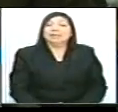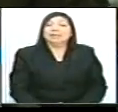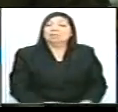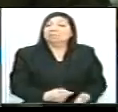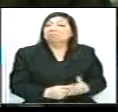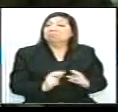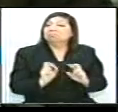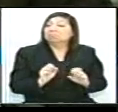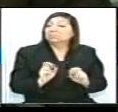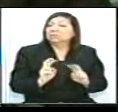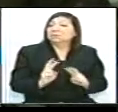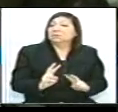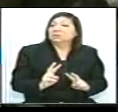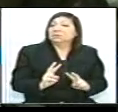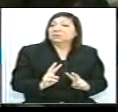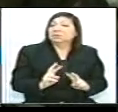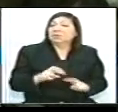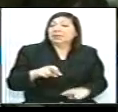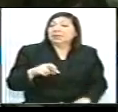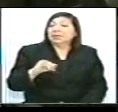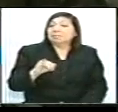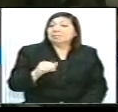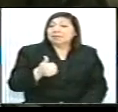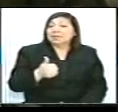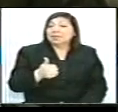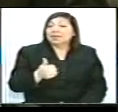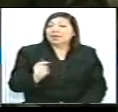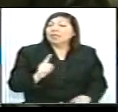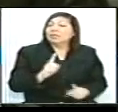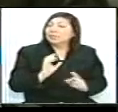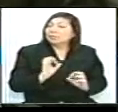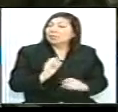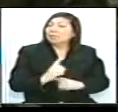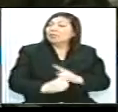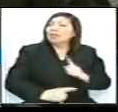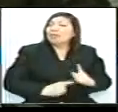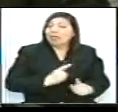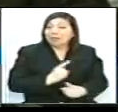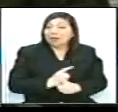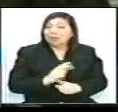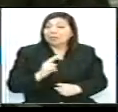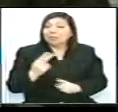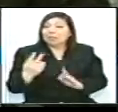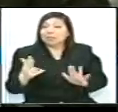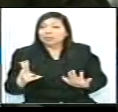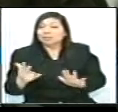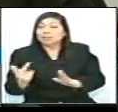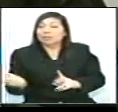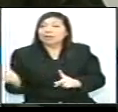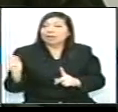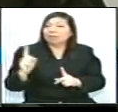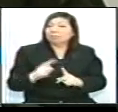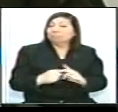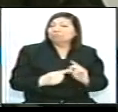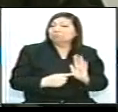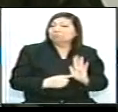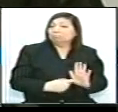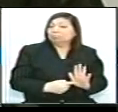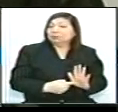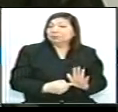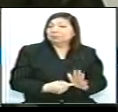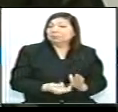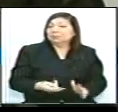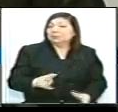hacen ver que el PIA en todos los años, desde el 2018, aparentemente se ha